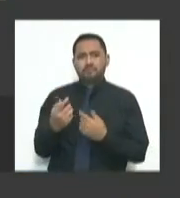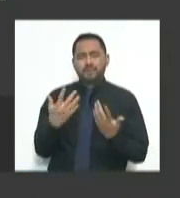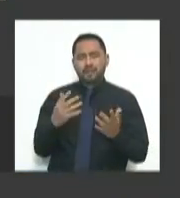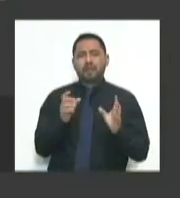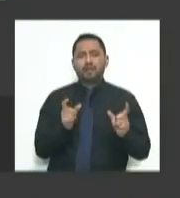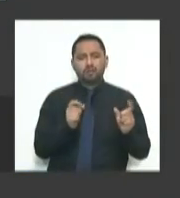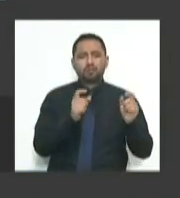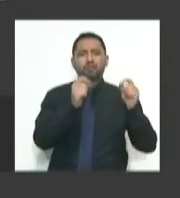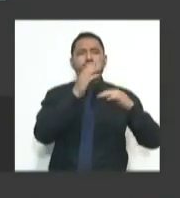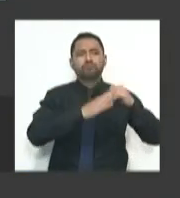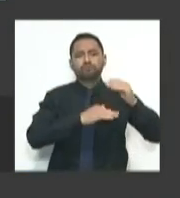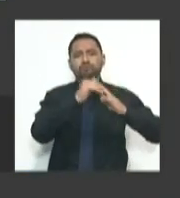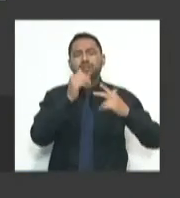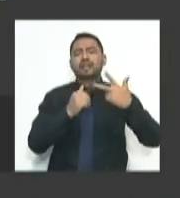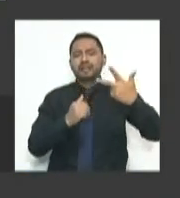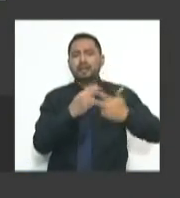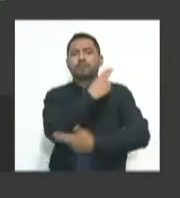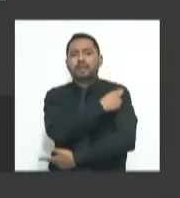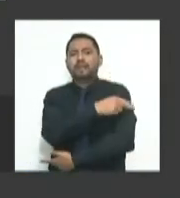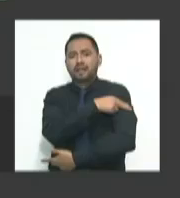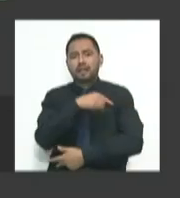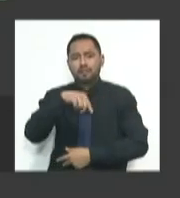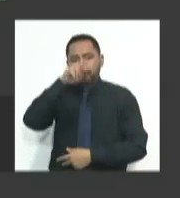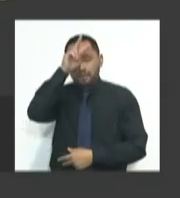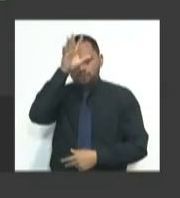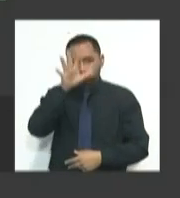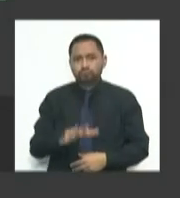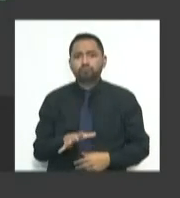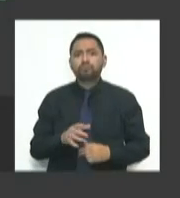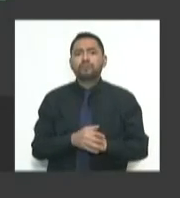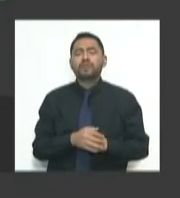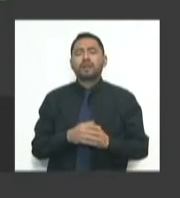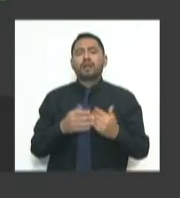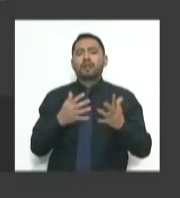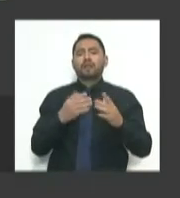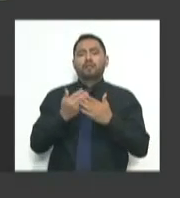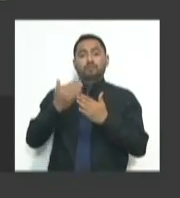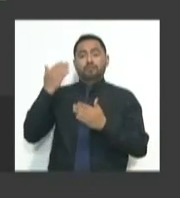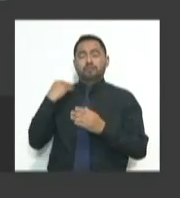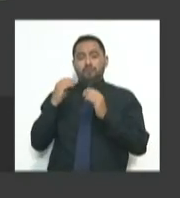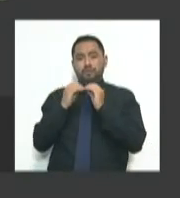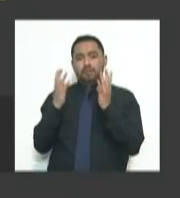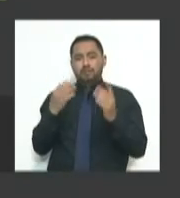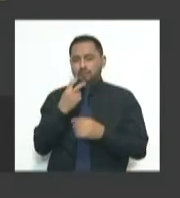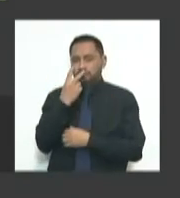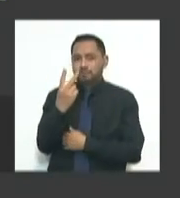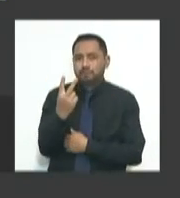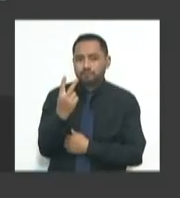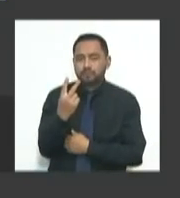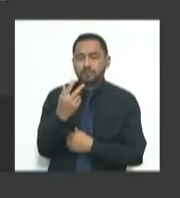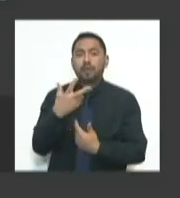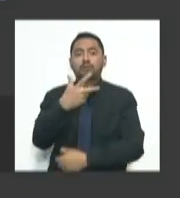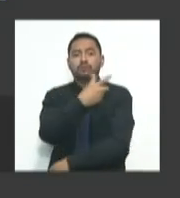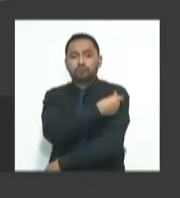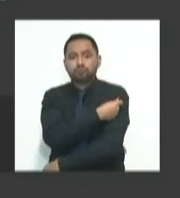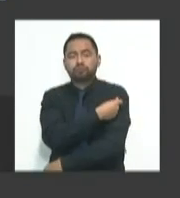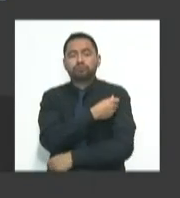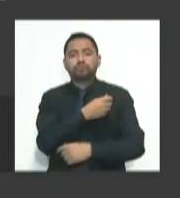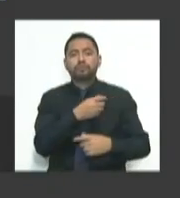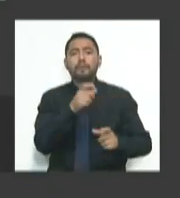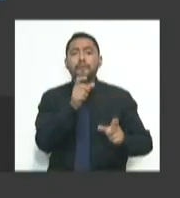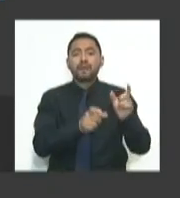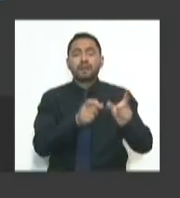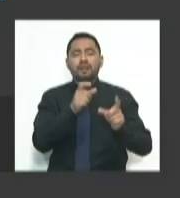junio de convencer a la gente de que con ella va a haber una administración limpia de corrupción y que va a estar muy